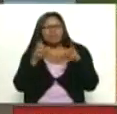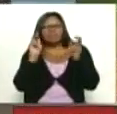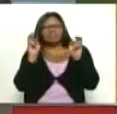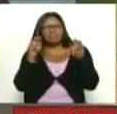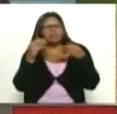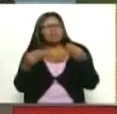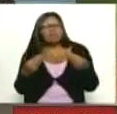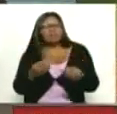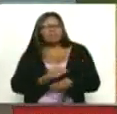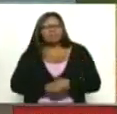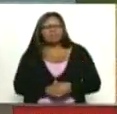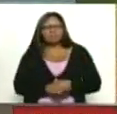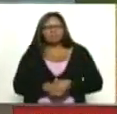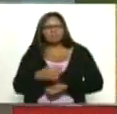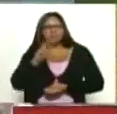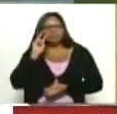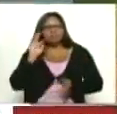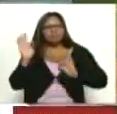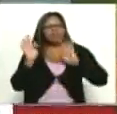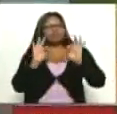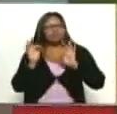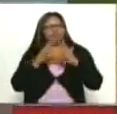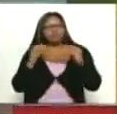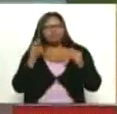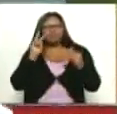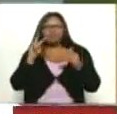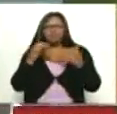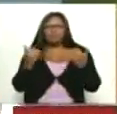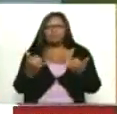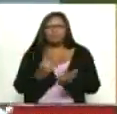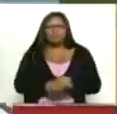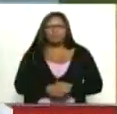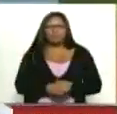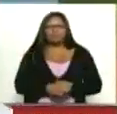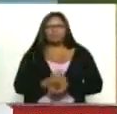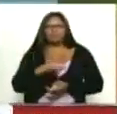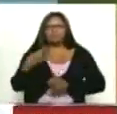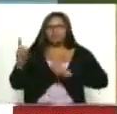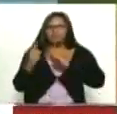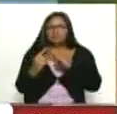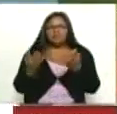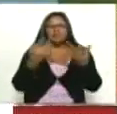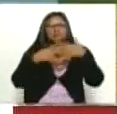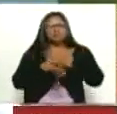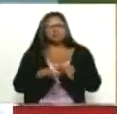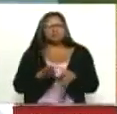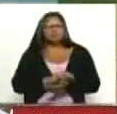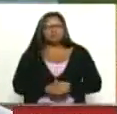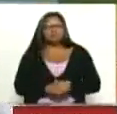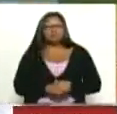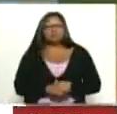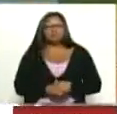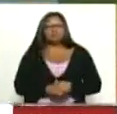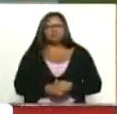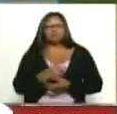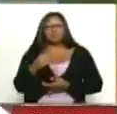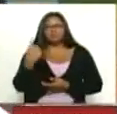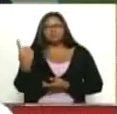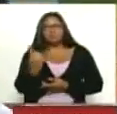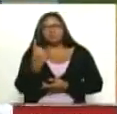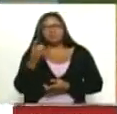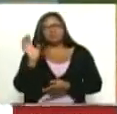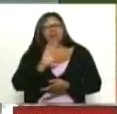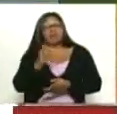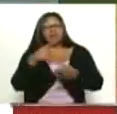¿no?, que tienen estas obras de teatro. Hablábamos acerca, por cierto, de la inclusión. Ya no es solamente Caracas, ya